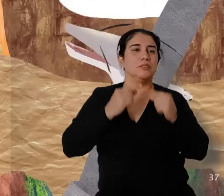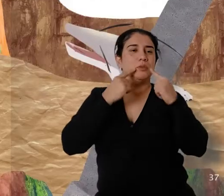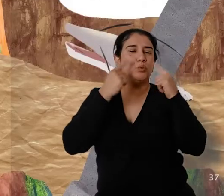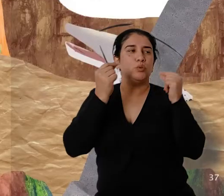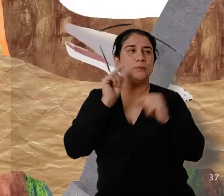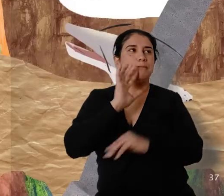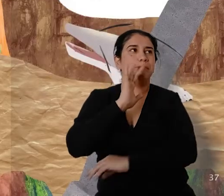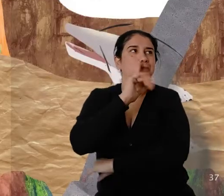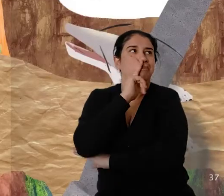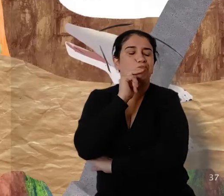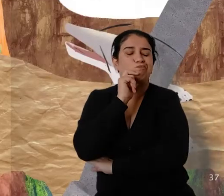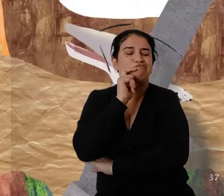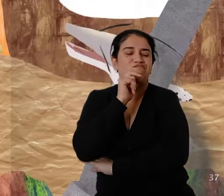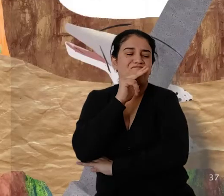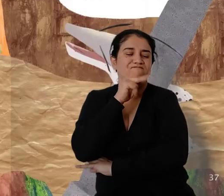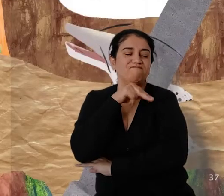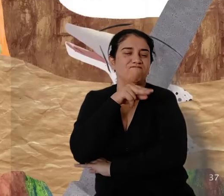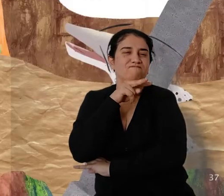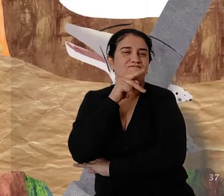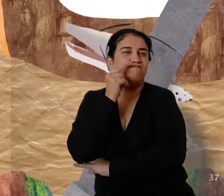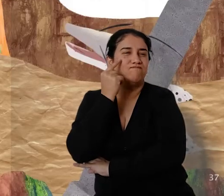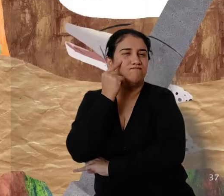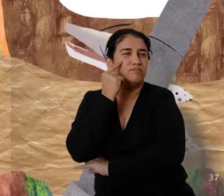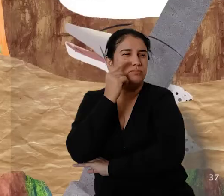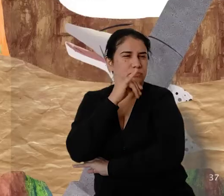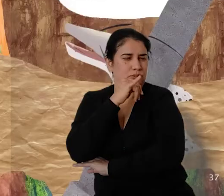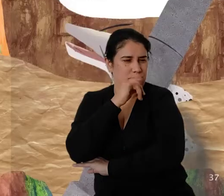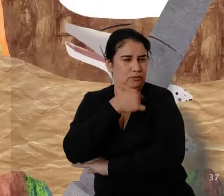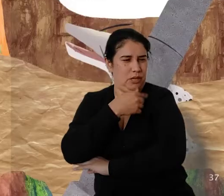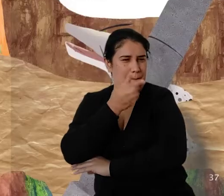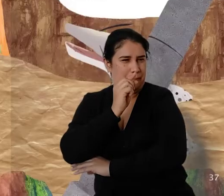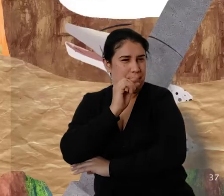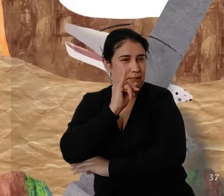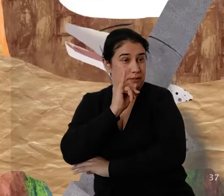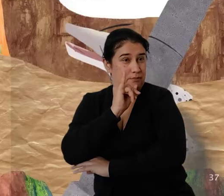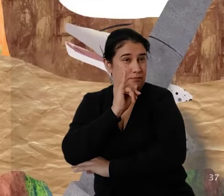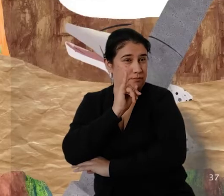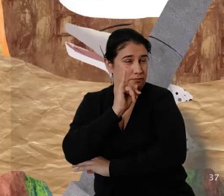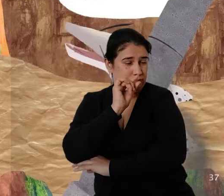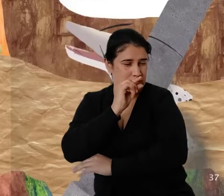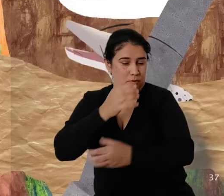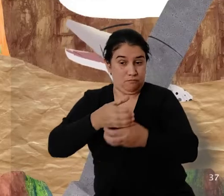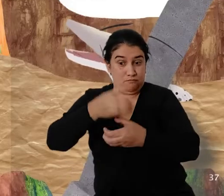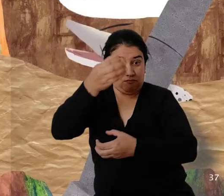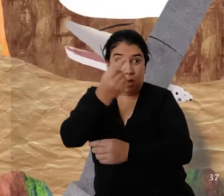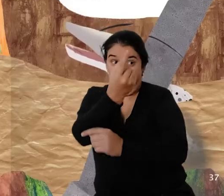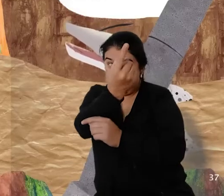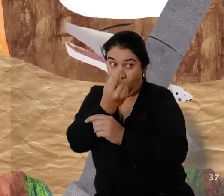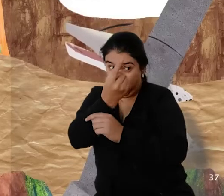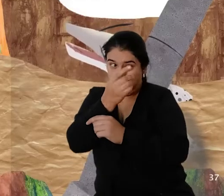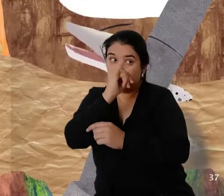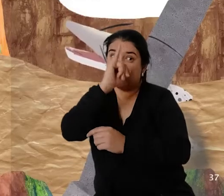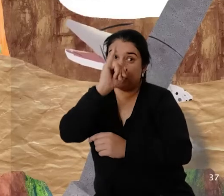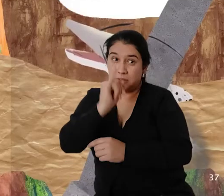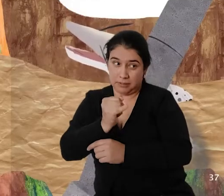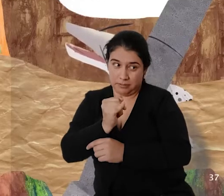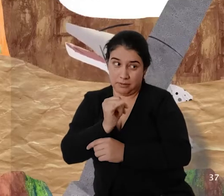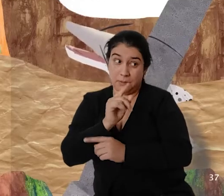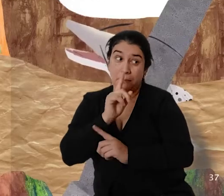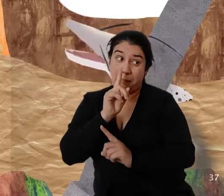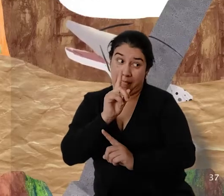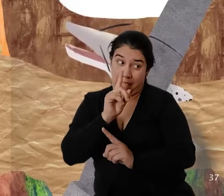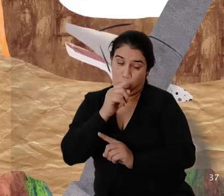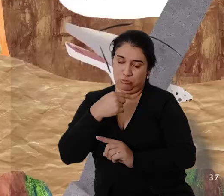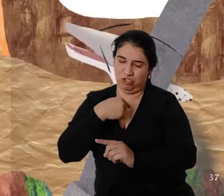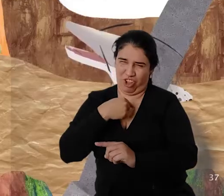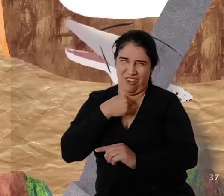surubí, al oír esto, pensó un largo rato y después dijo: Está bien, les prestaré